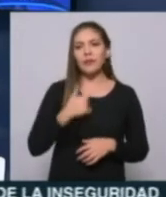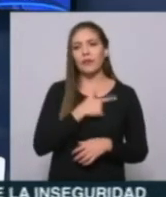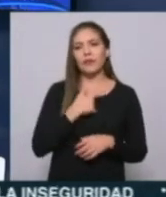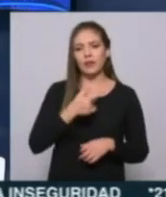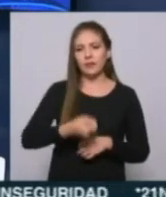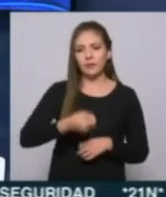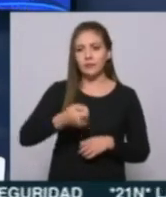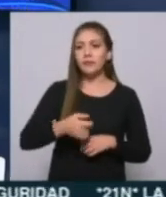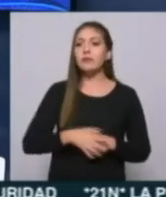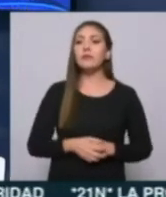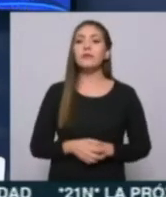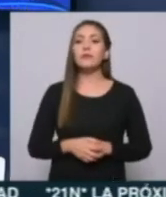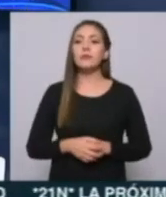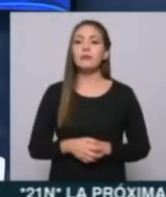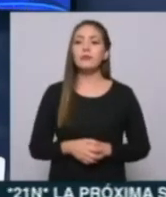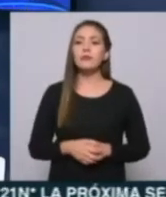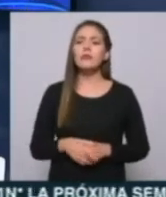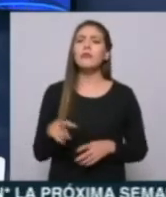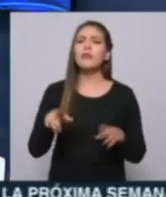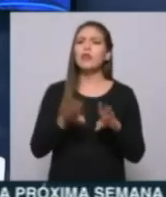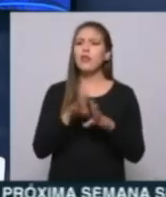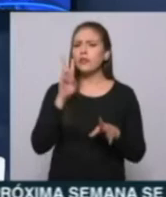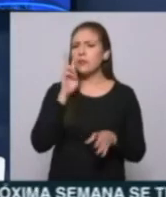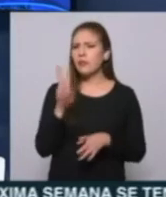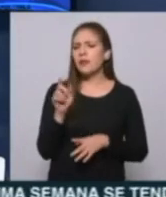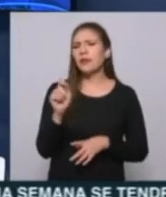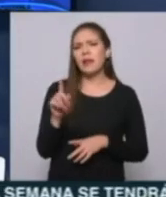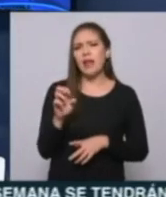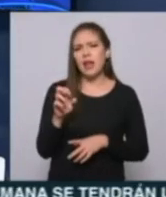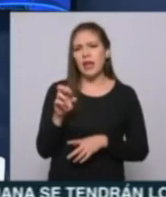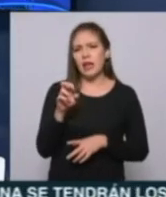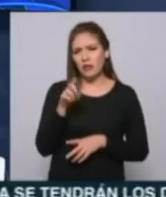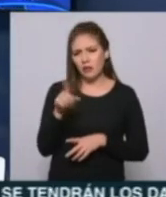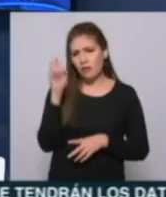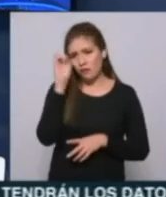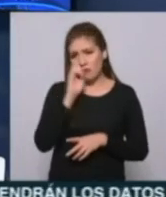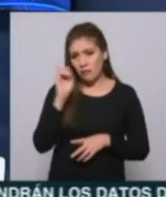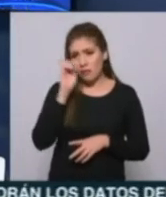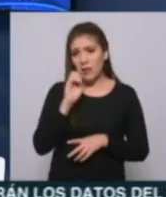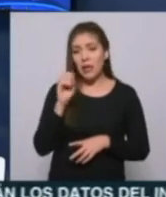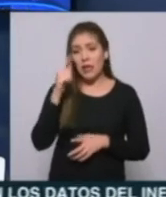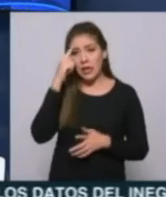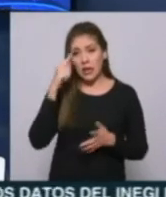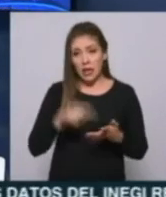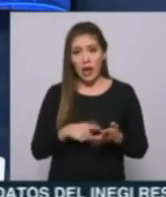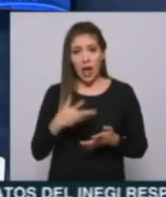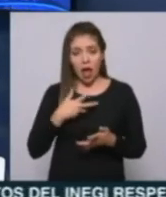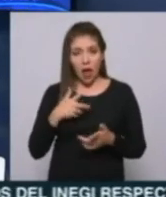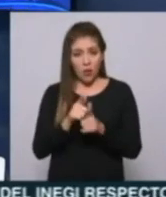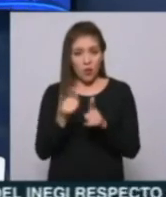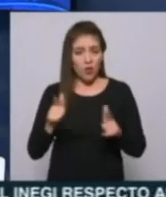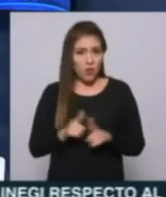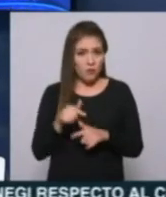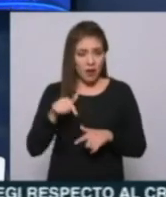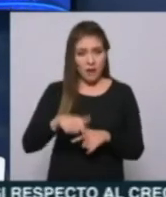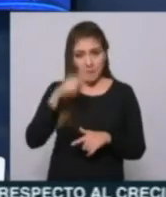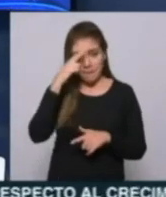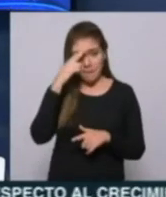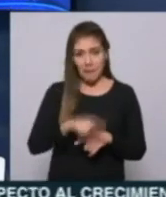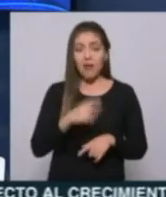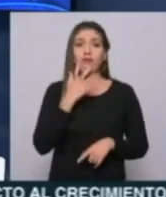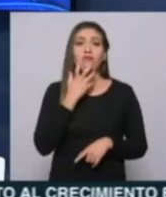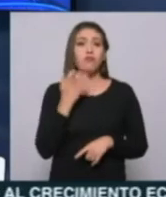usted, Erubiel? ¿Considera que hay grupos delincuenciales israelíes operando en México?